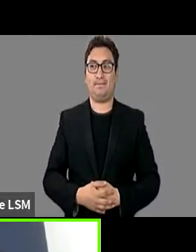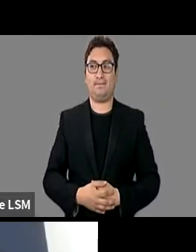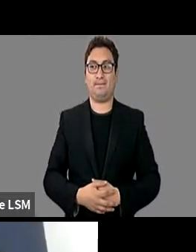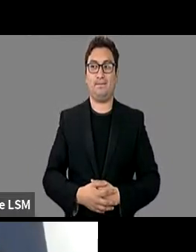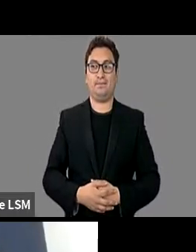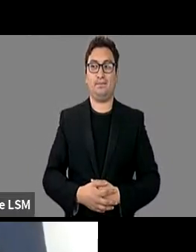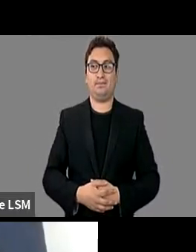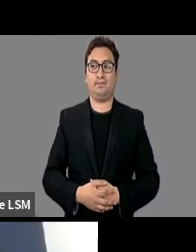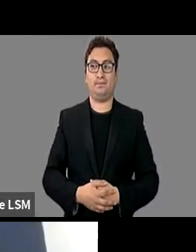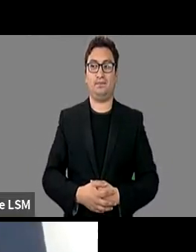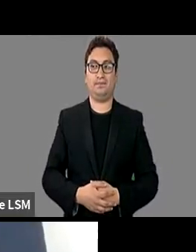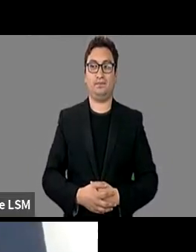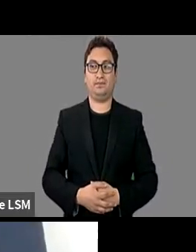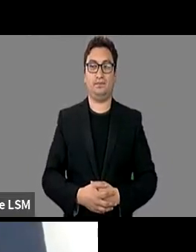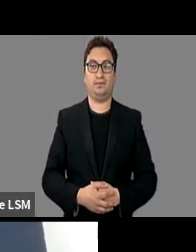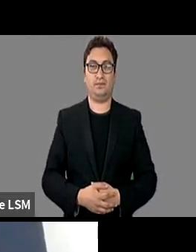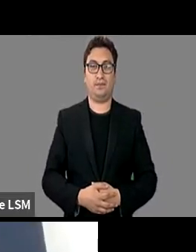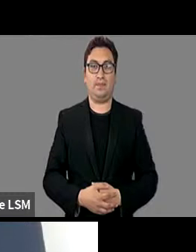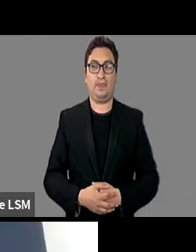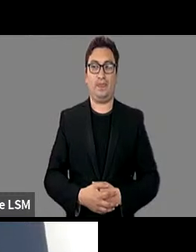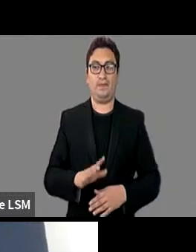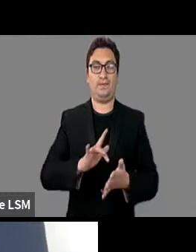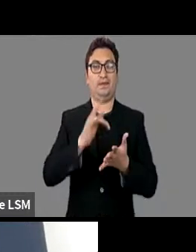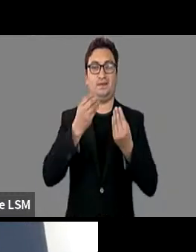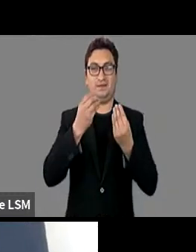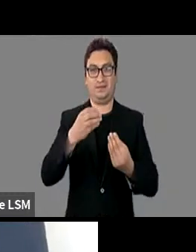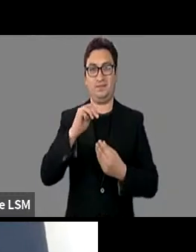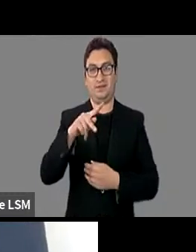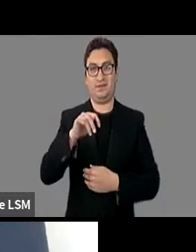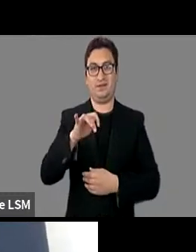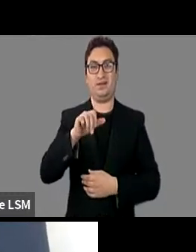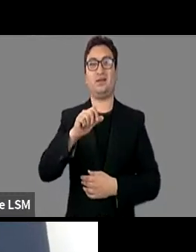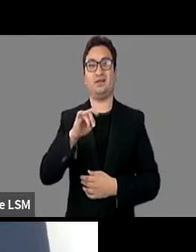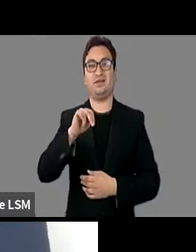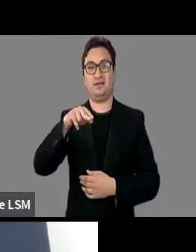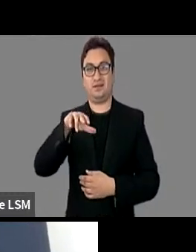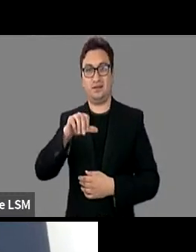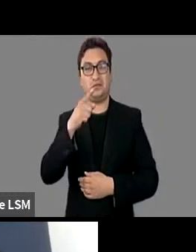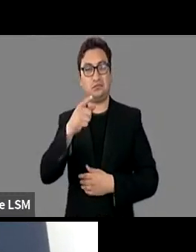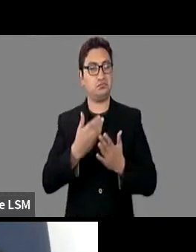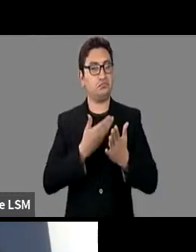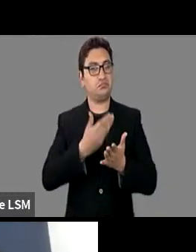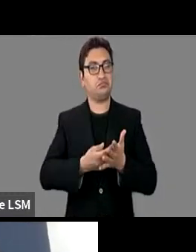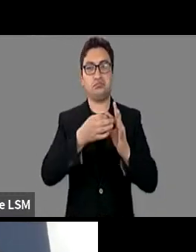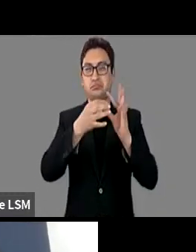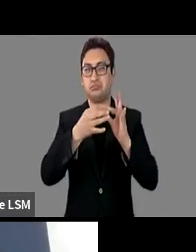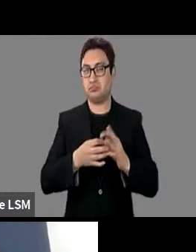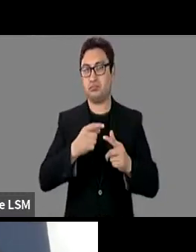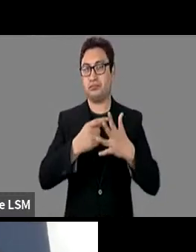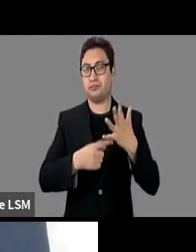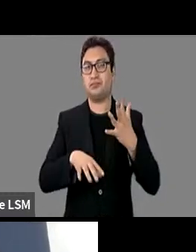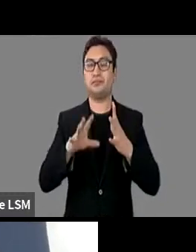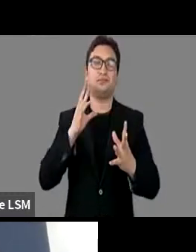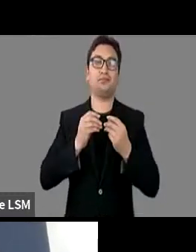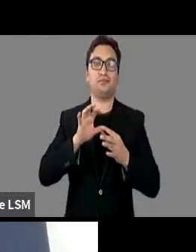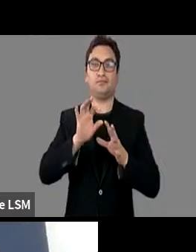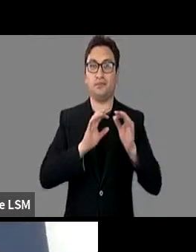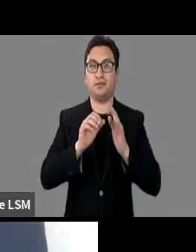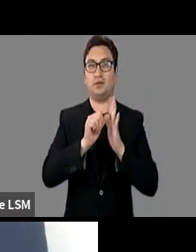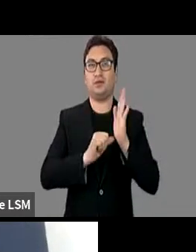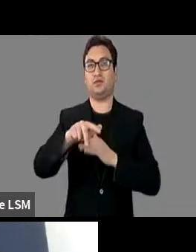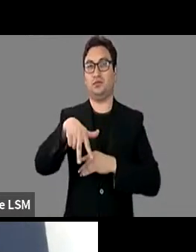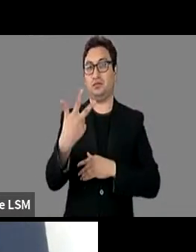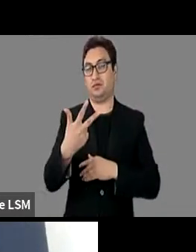Muchas gracias, maestra Diana, por sus aportaciones. Las que podemos resumir, bueno, del artículo 13, que son los ajustes de